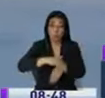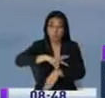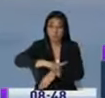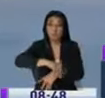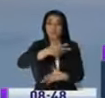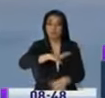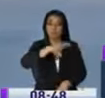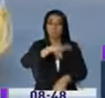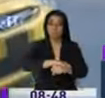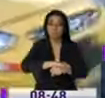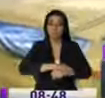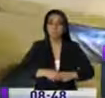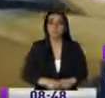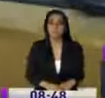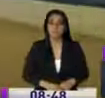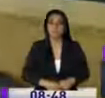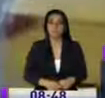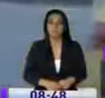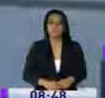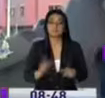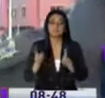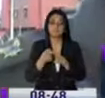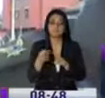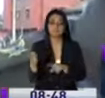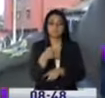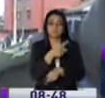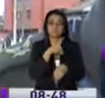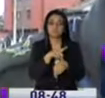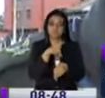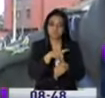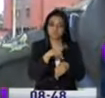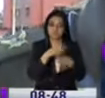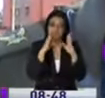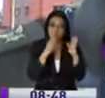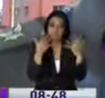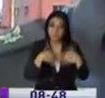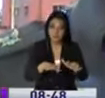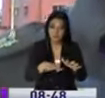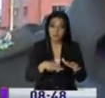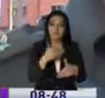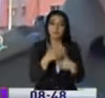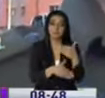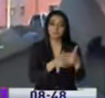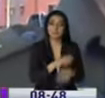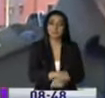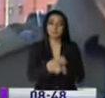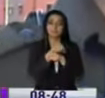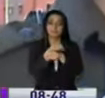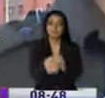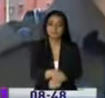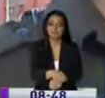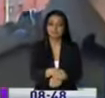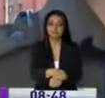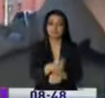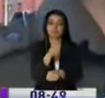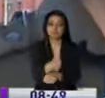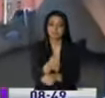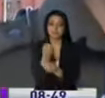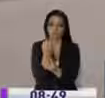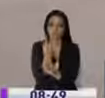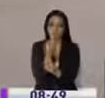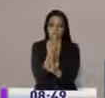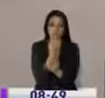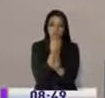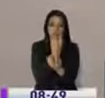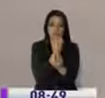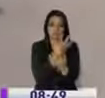delictivo. Llevados primeramente al médico para que sean atendidos, y después se tomarán las versiones correspondientes.